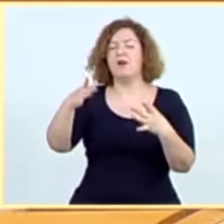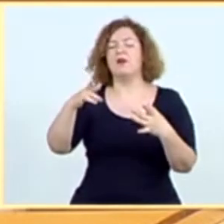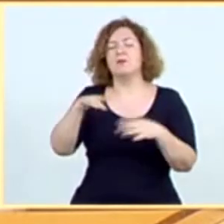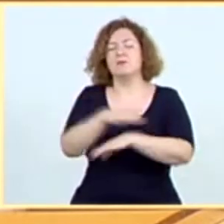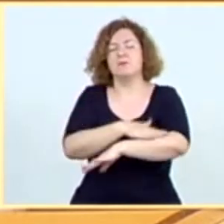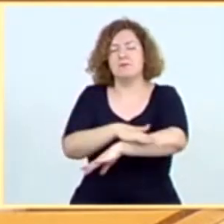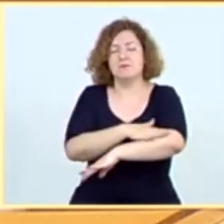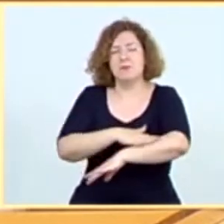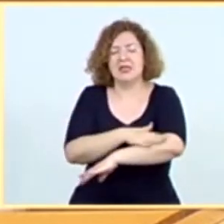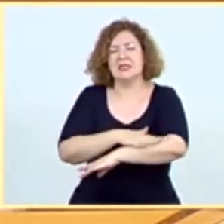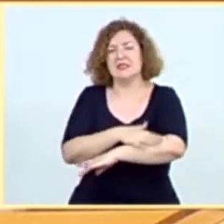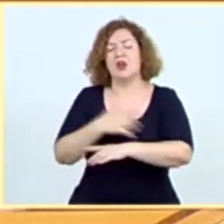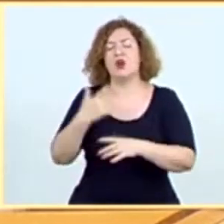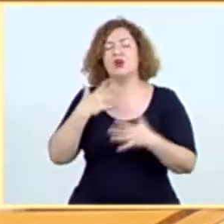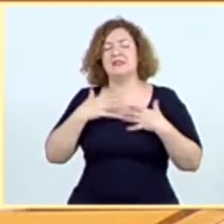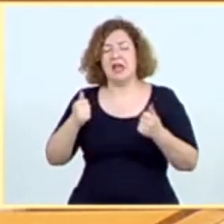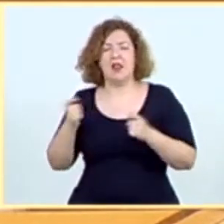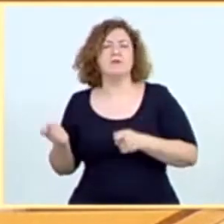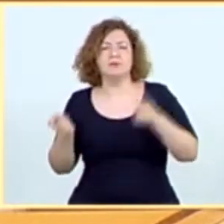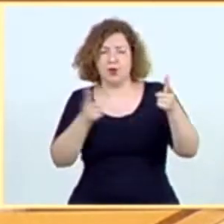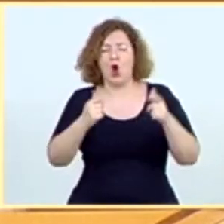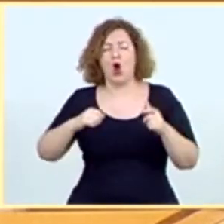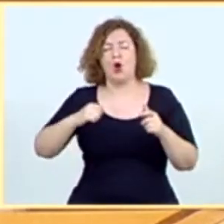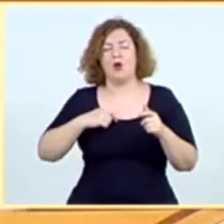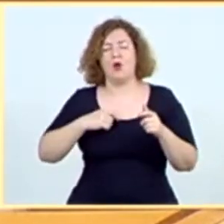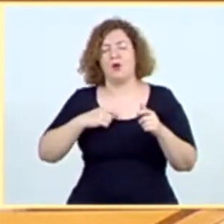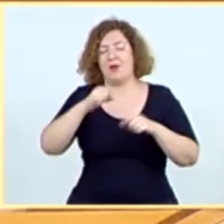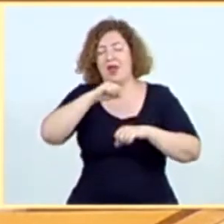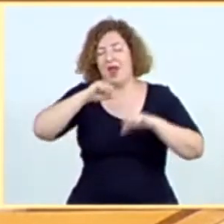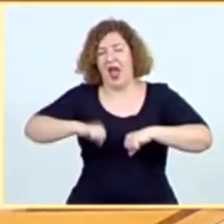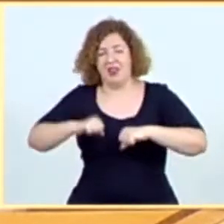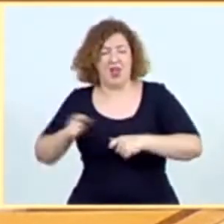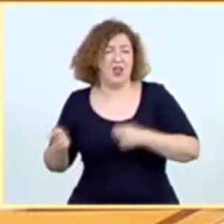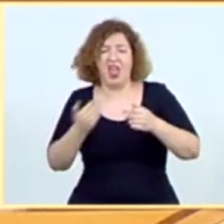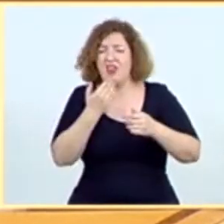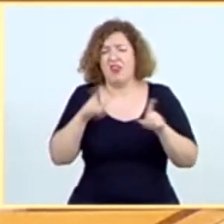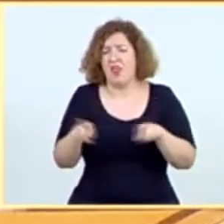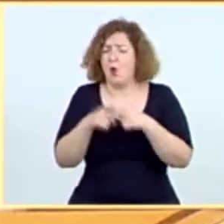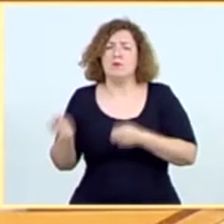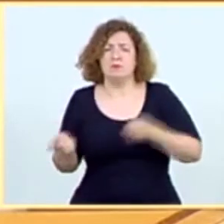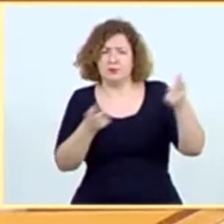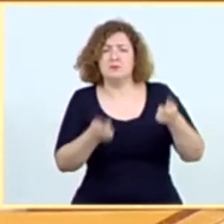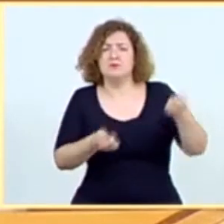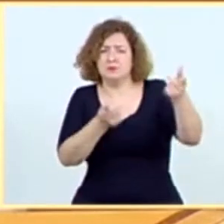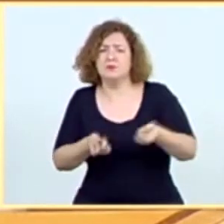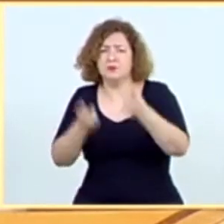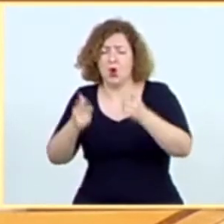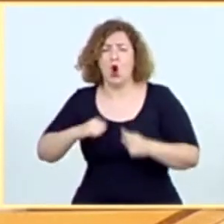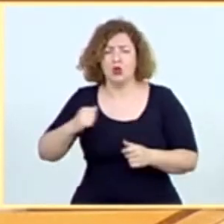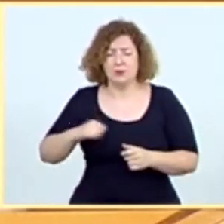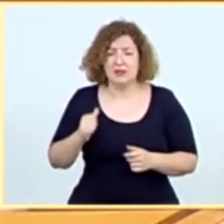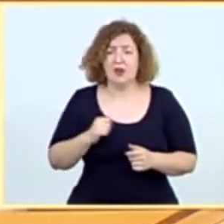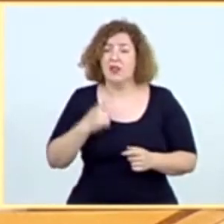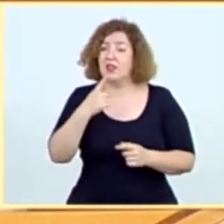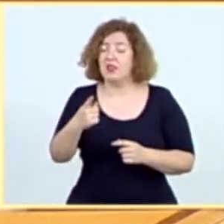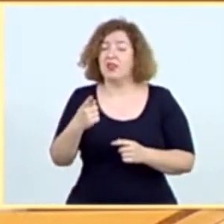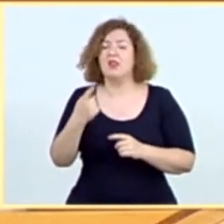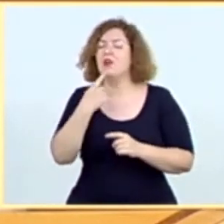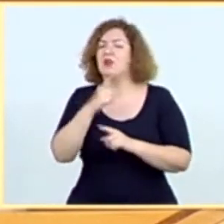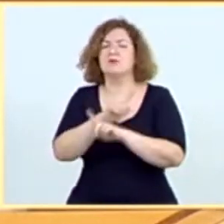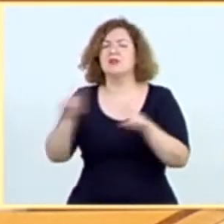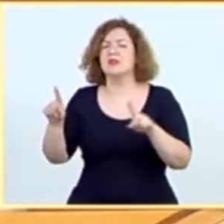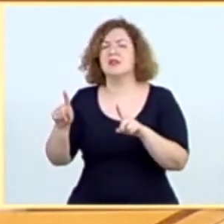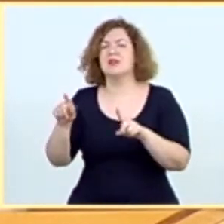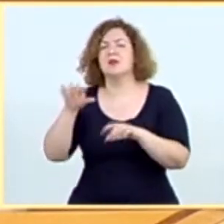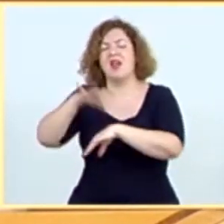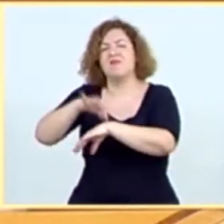criterios y permitiera trasladar a los ancianos a los hospitales, independientemente de su edad. Y así se emitió una instrucción prohibiendo que se discriminara a